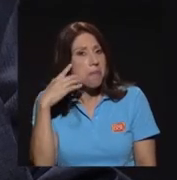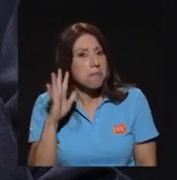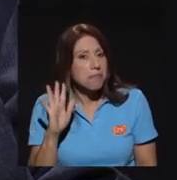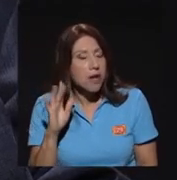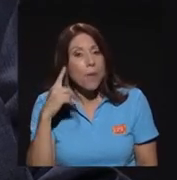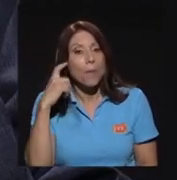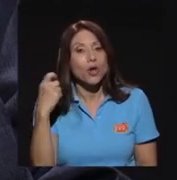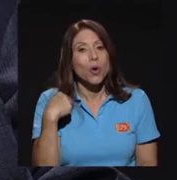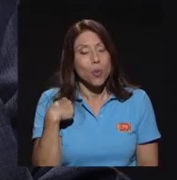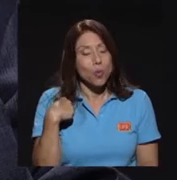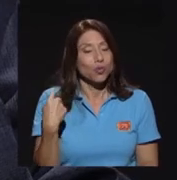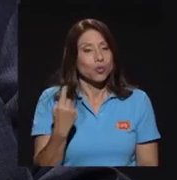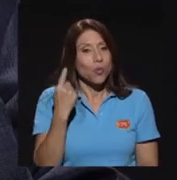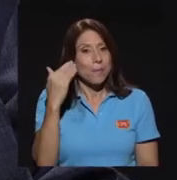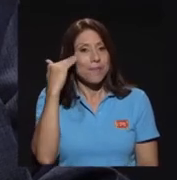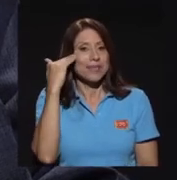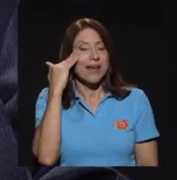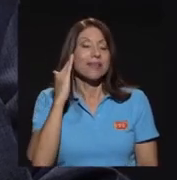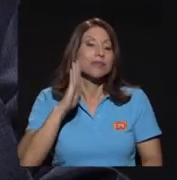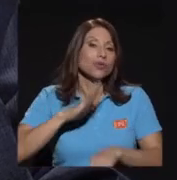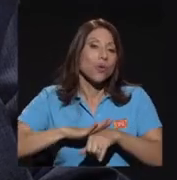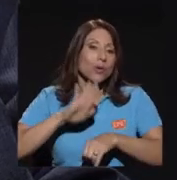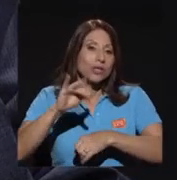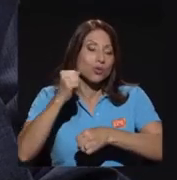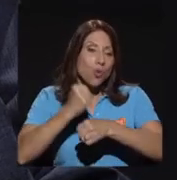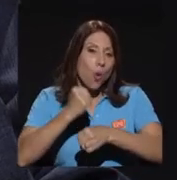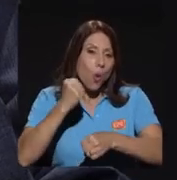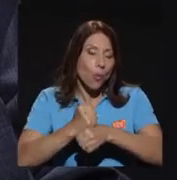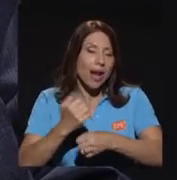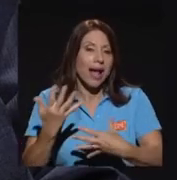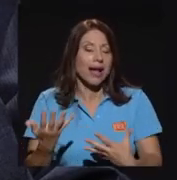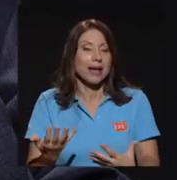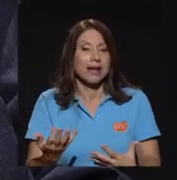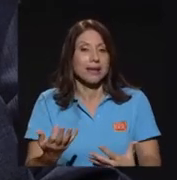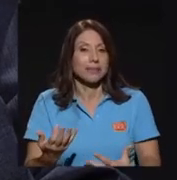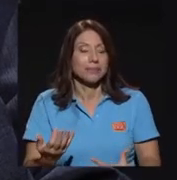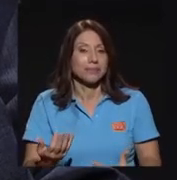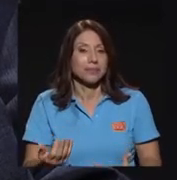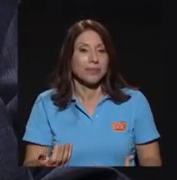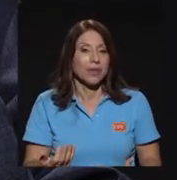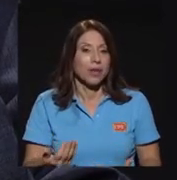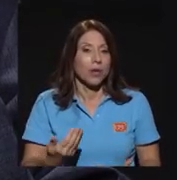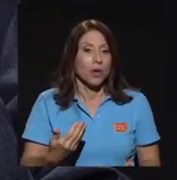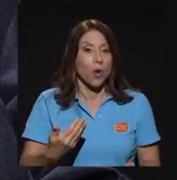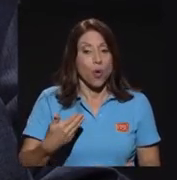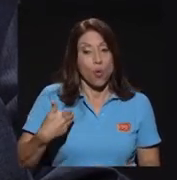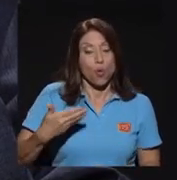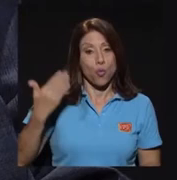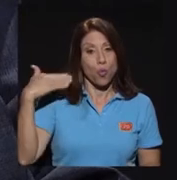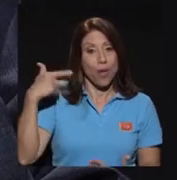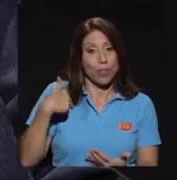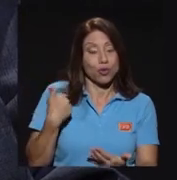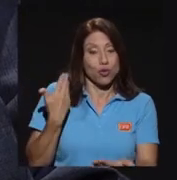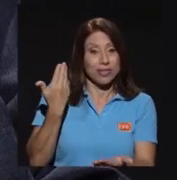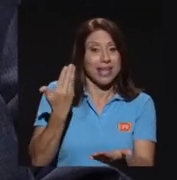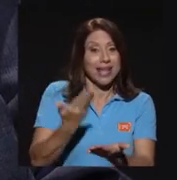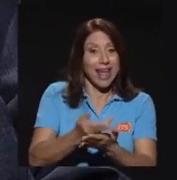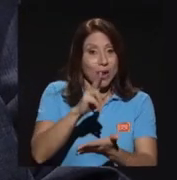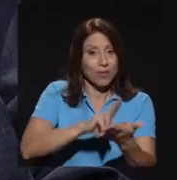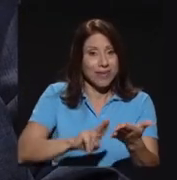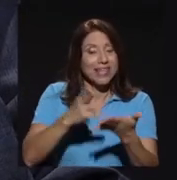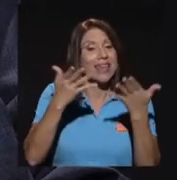conoce es el su obra cuando yo llegué a la universidad ya había muerto